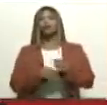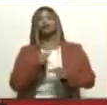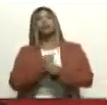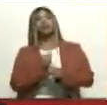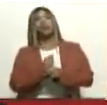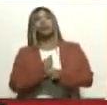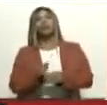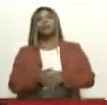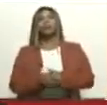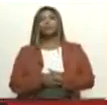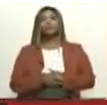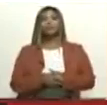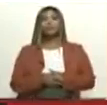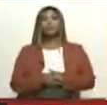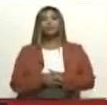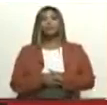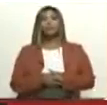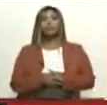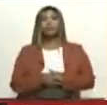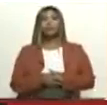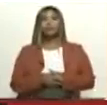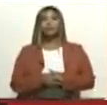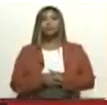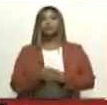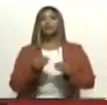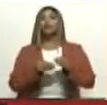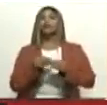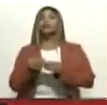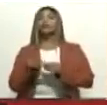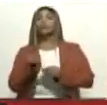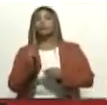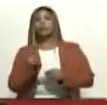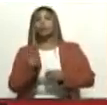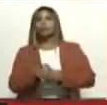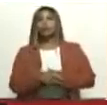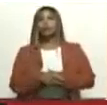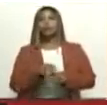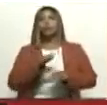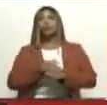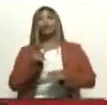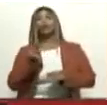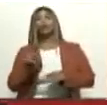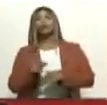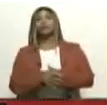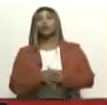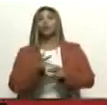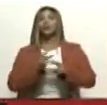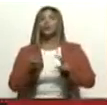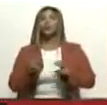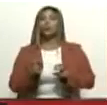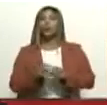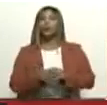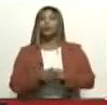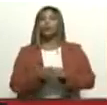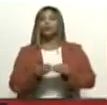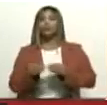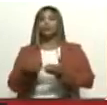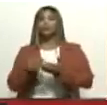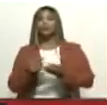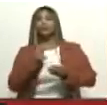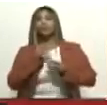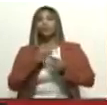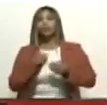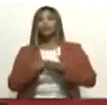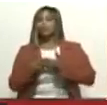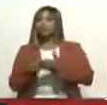trabajo. Crecer creador es una tarea. Porque además tiene esos nuevos escritores tienen que seducir a los